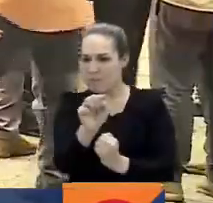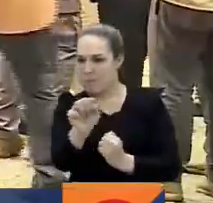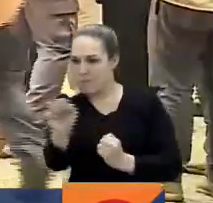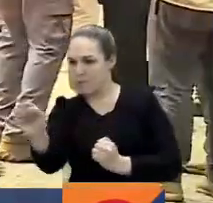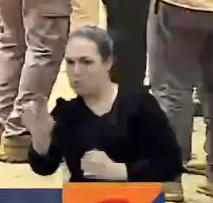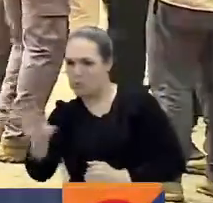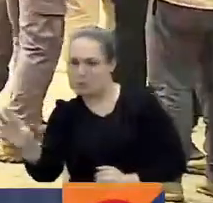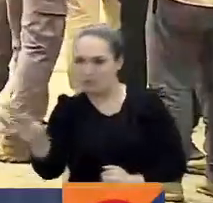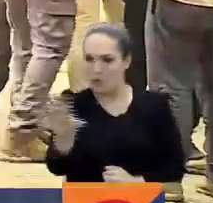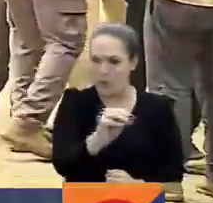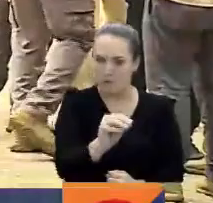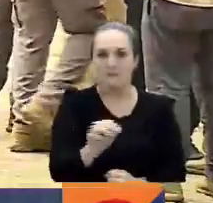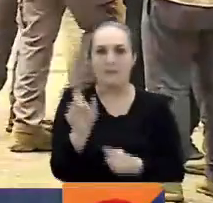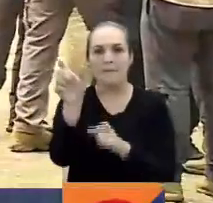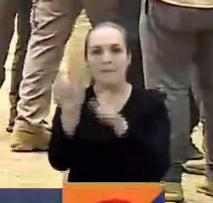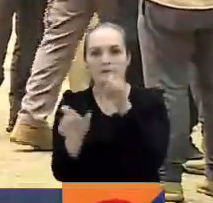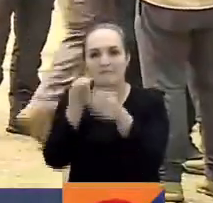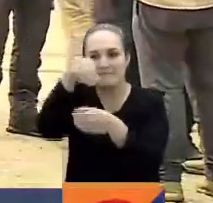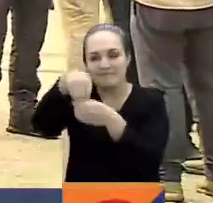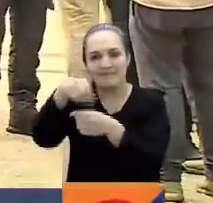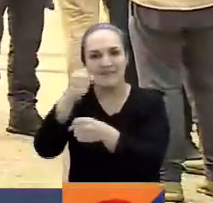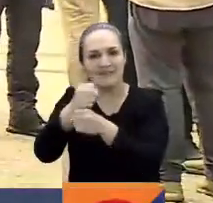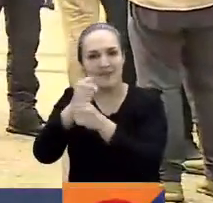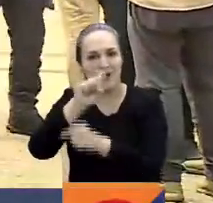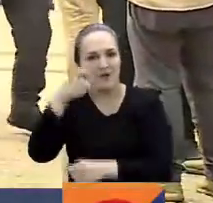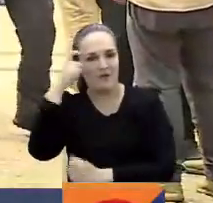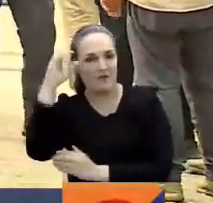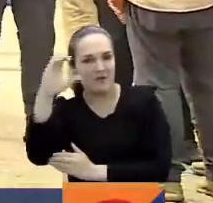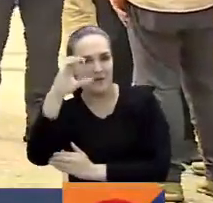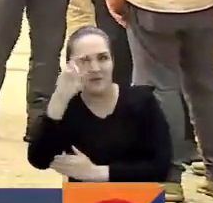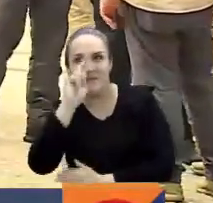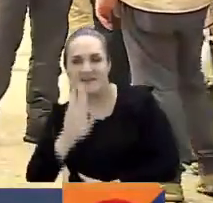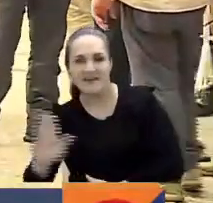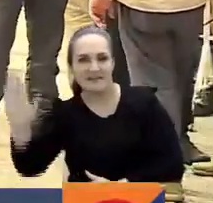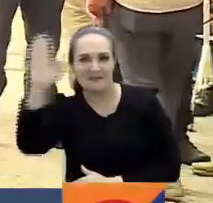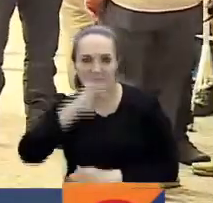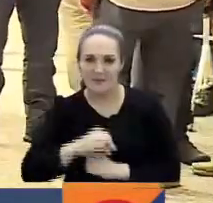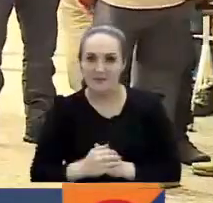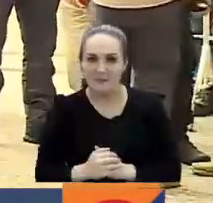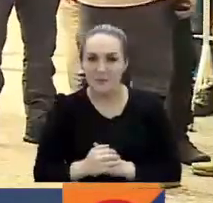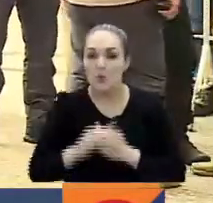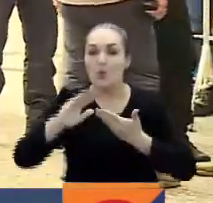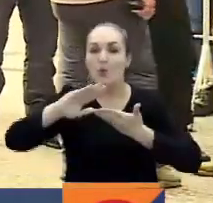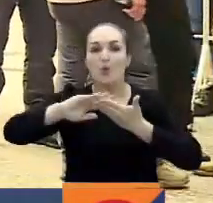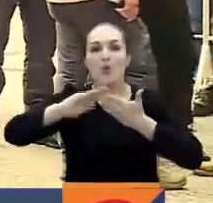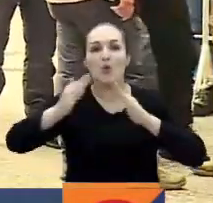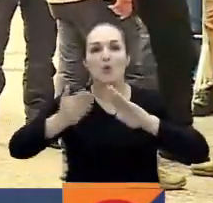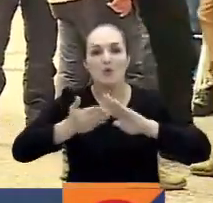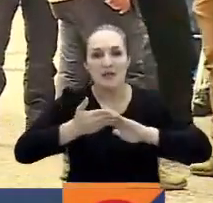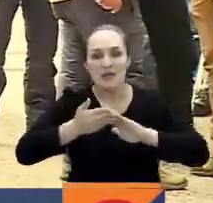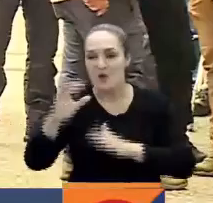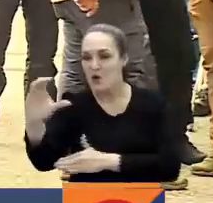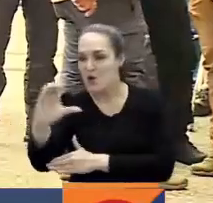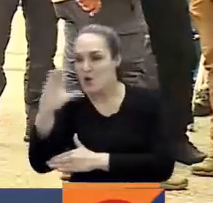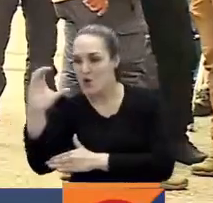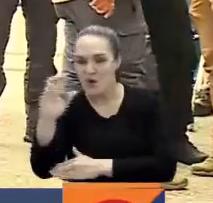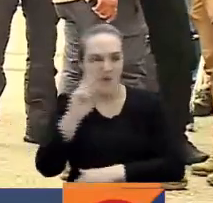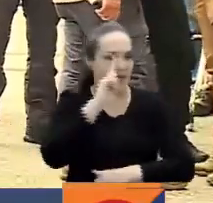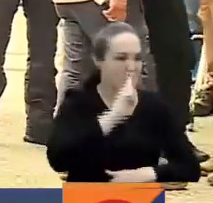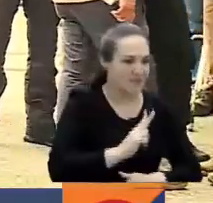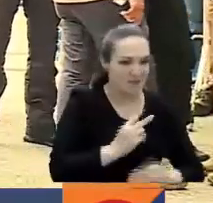presentes, funcionarios del Gobierno Nacional, a la comunidad colombo-venezolana que nos